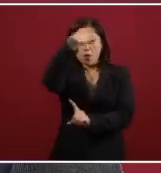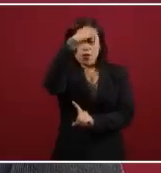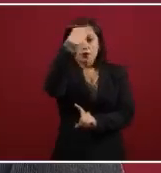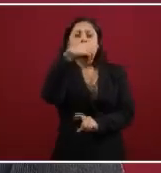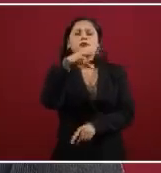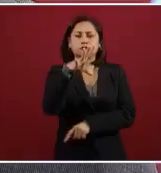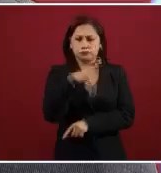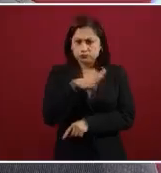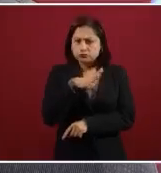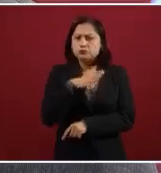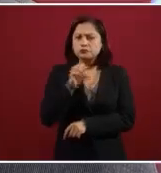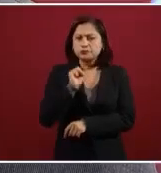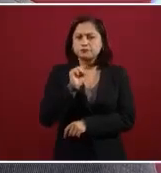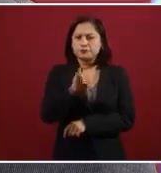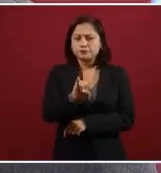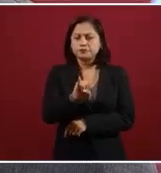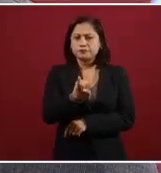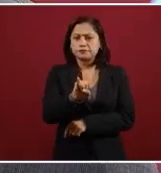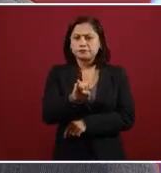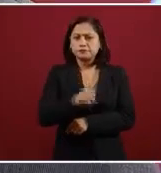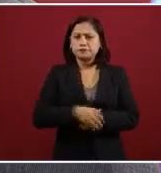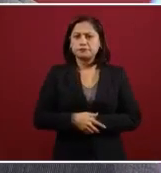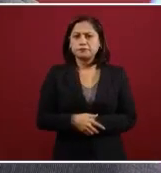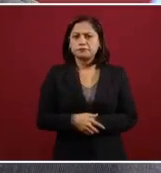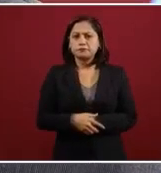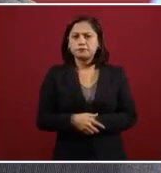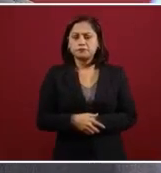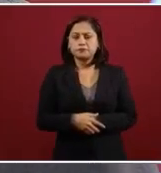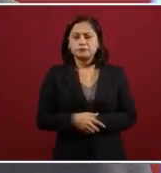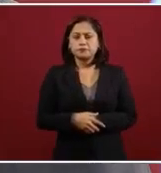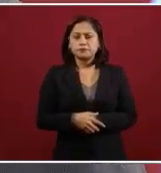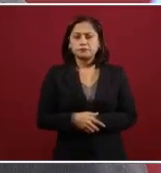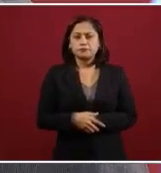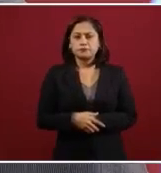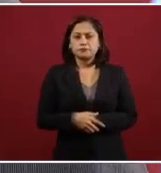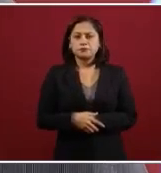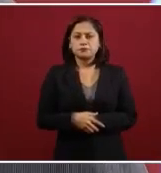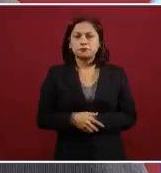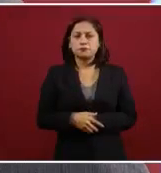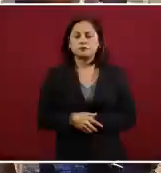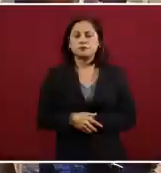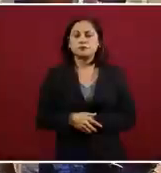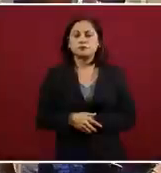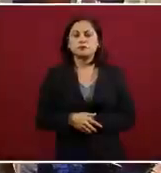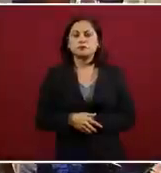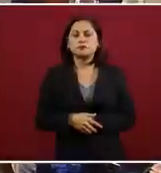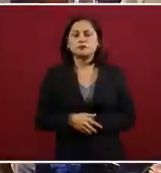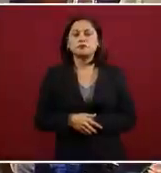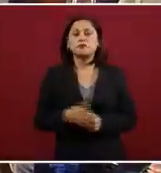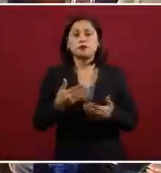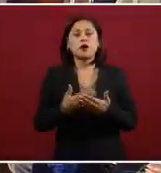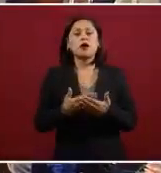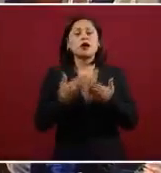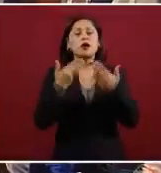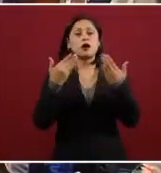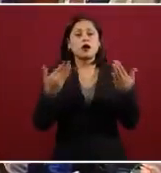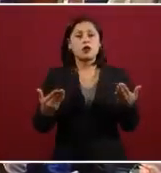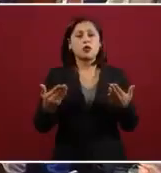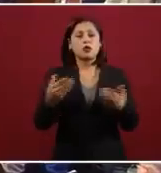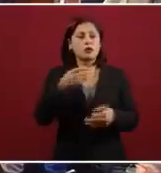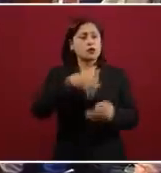Comprender de que pues no